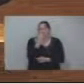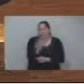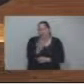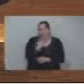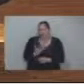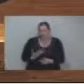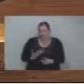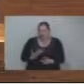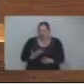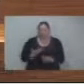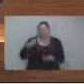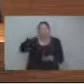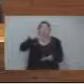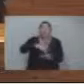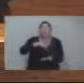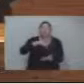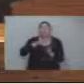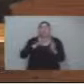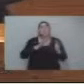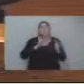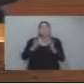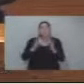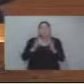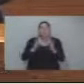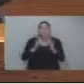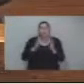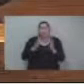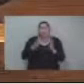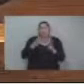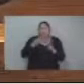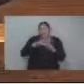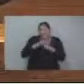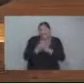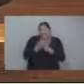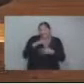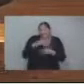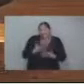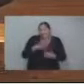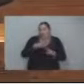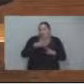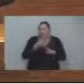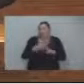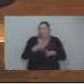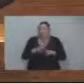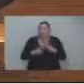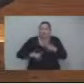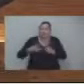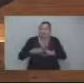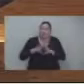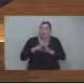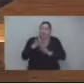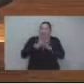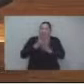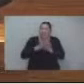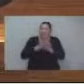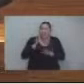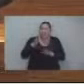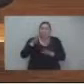Cuando se está en un momento político y social como este, hablar de supresión de privilegios